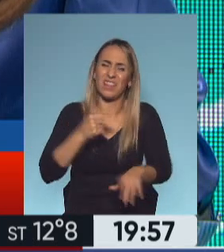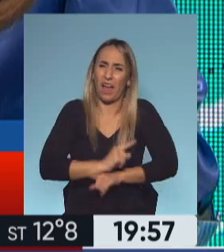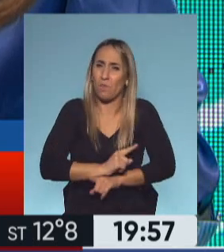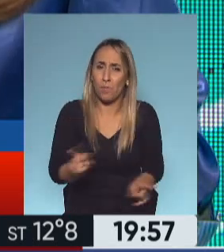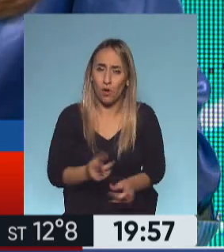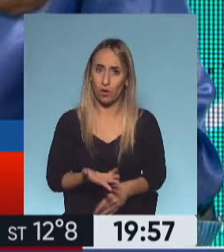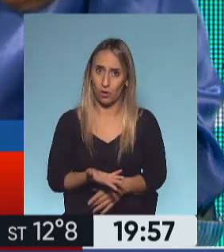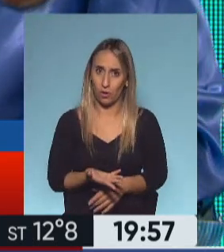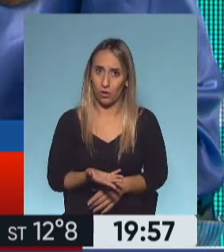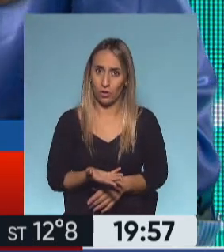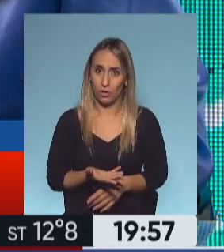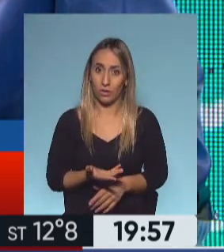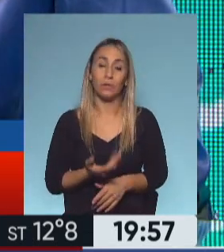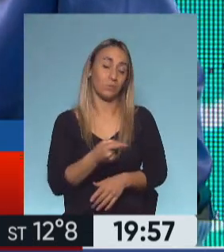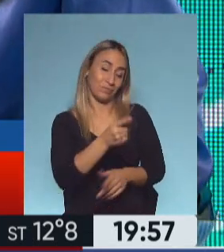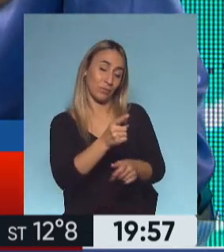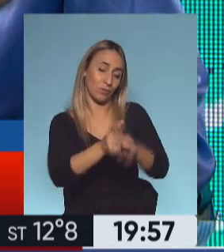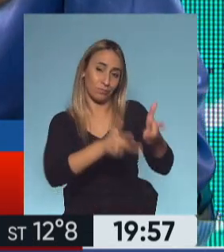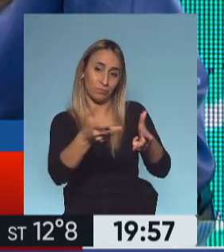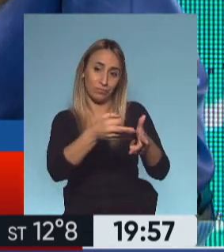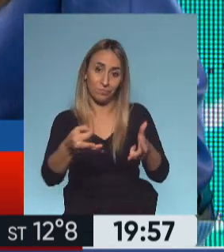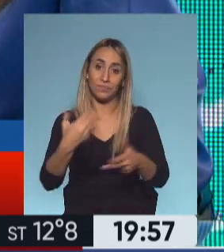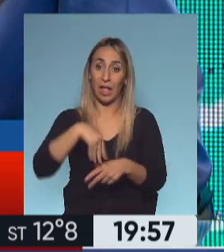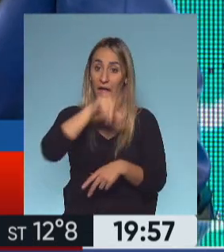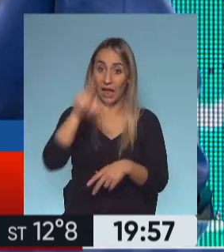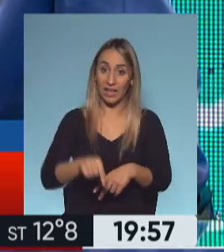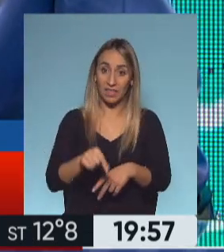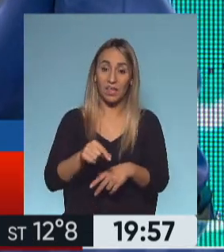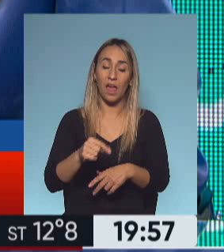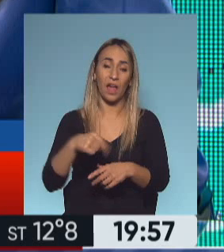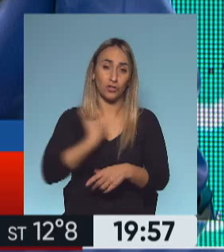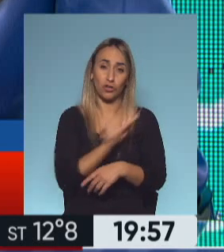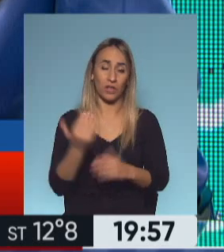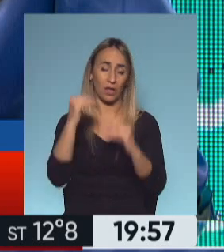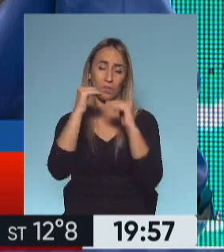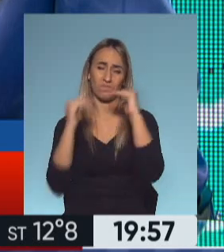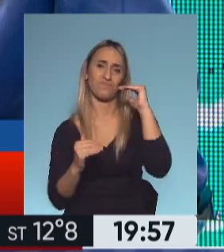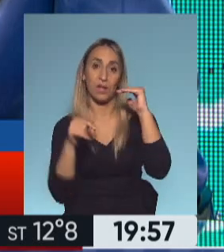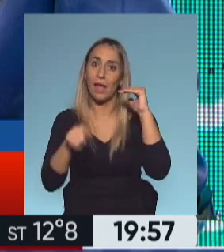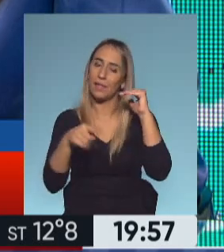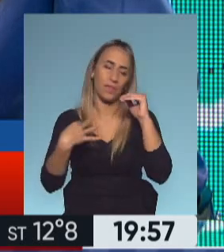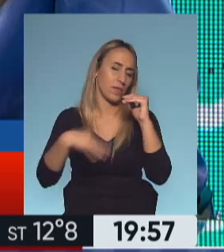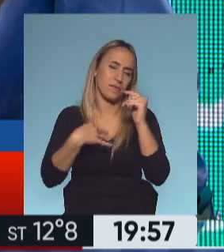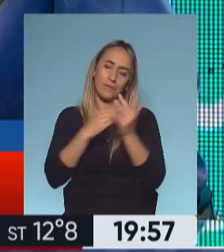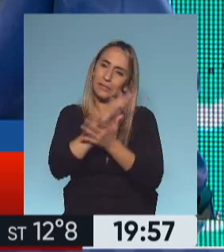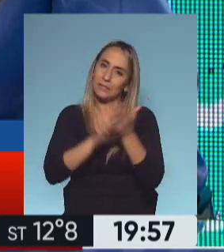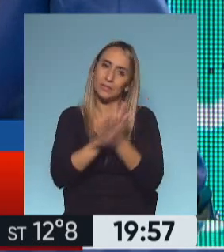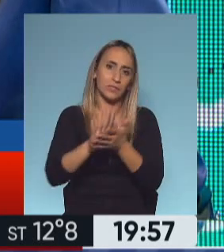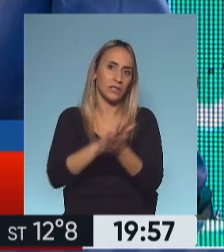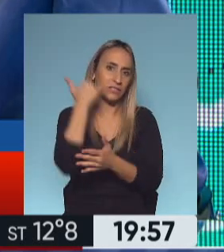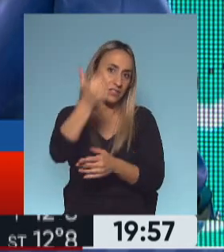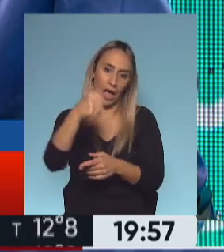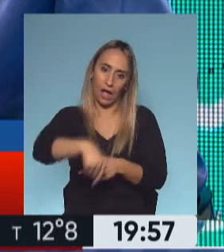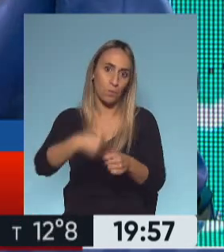toca. Bueno, yo cuando decís vos, creo que la Argentina desigual es la Argentina que tenemos que tratar de corregir de manera inmediata y